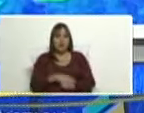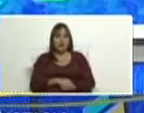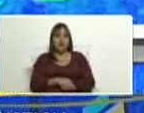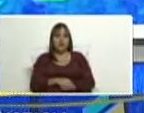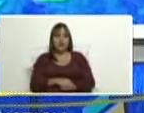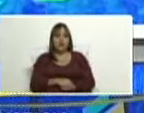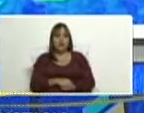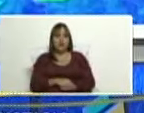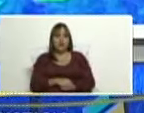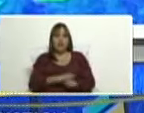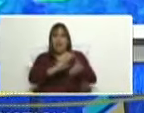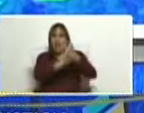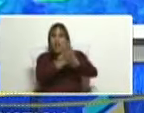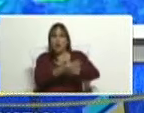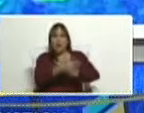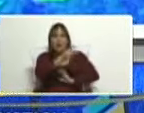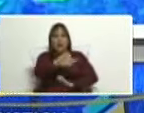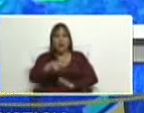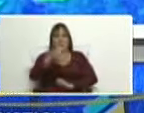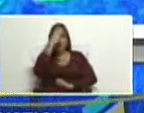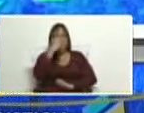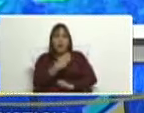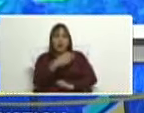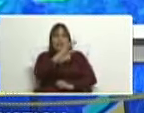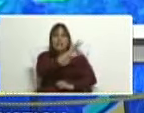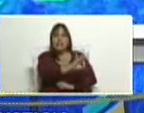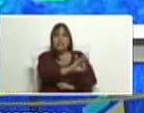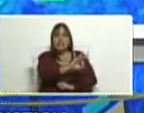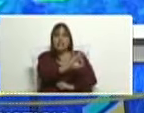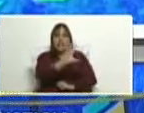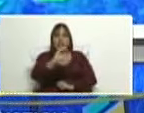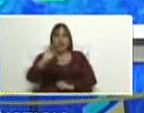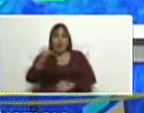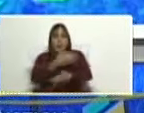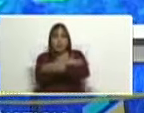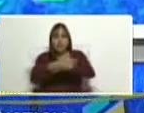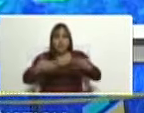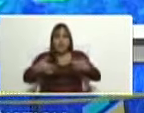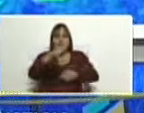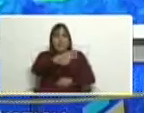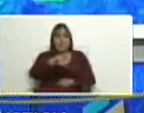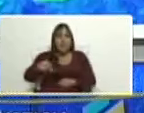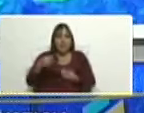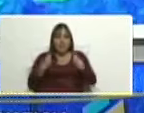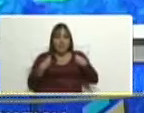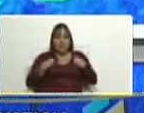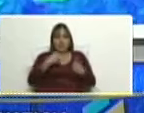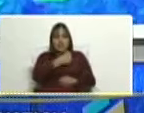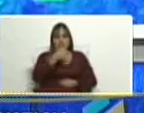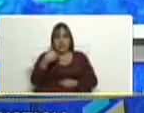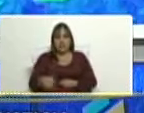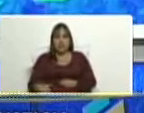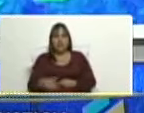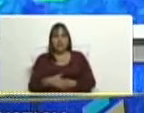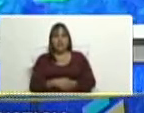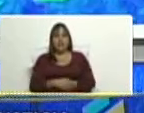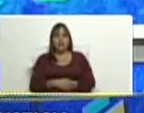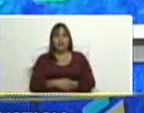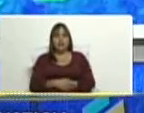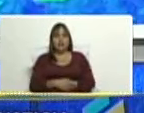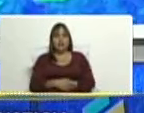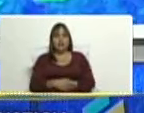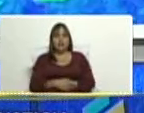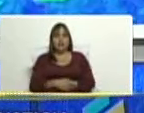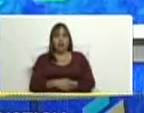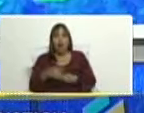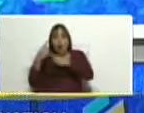pobreza a 300 millones de habitantes de China. Ningún país del